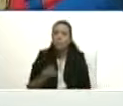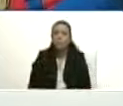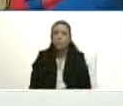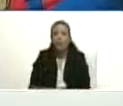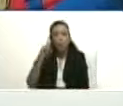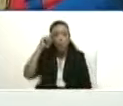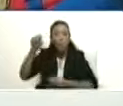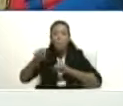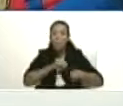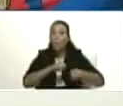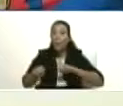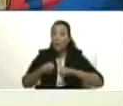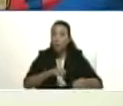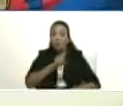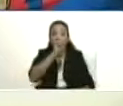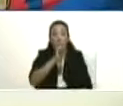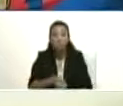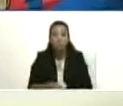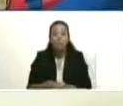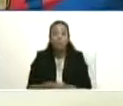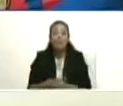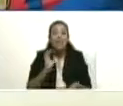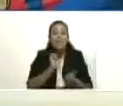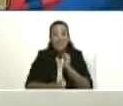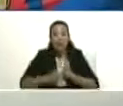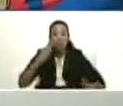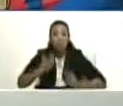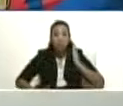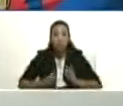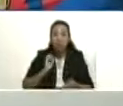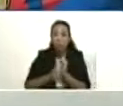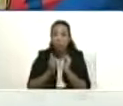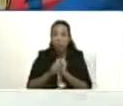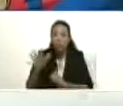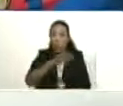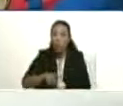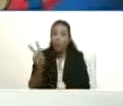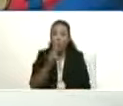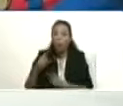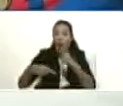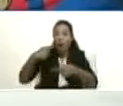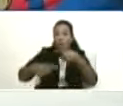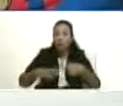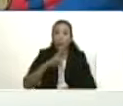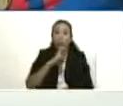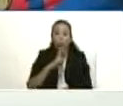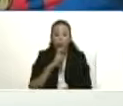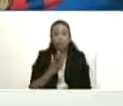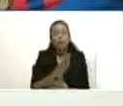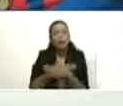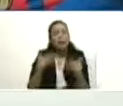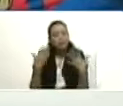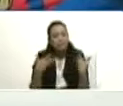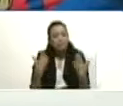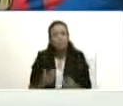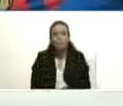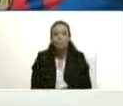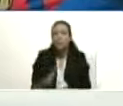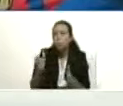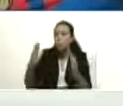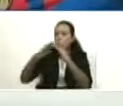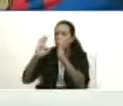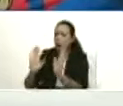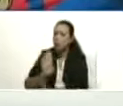gran movimiento de atletas y deportistas de Venezuela de la generación de oro. Me alegra mucho que tengas tu